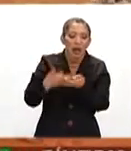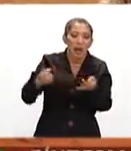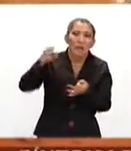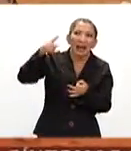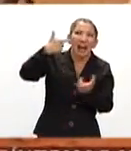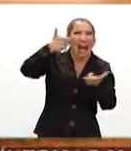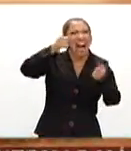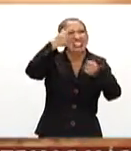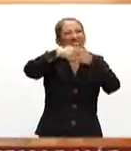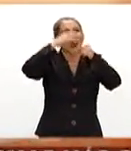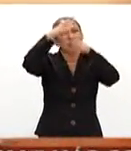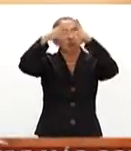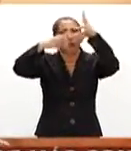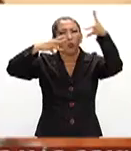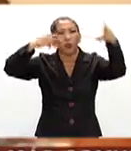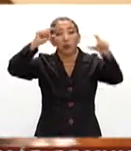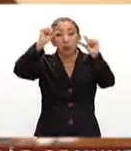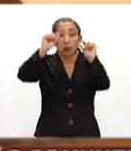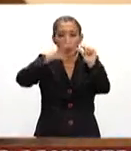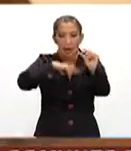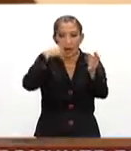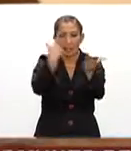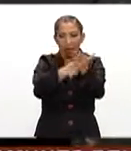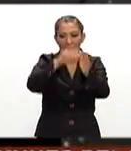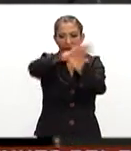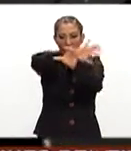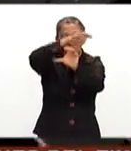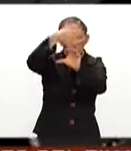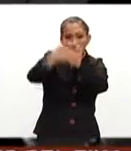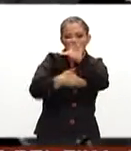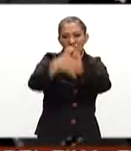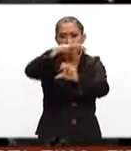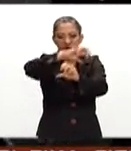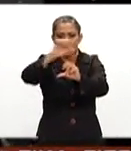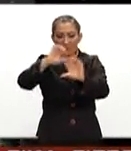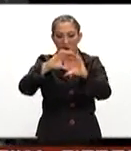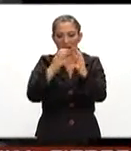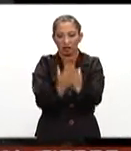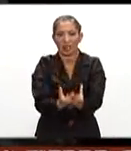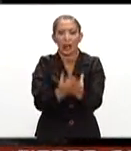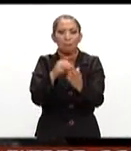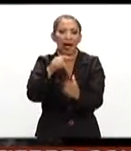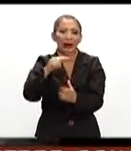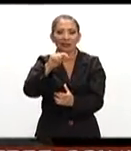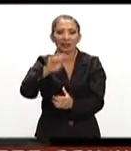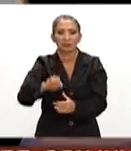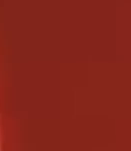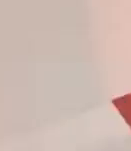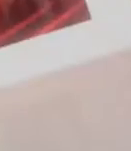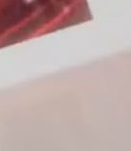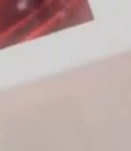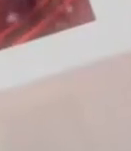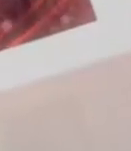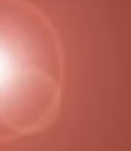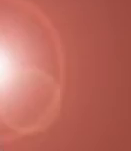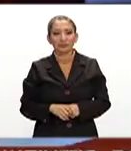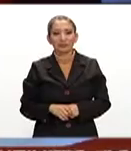otros gases minoritarios que componen la atmósfera del planeta rojo.